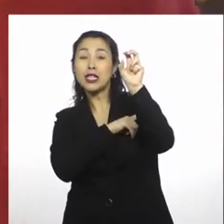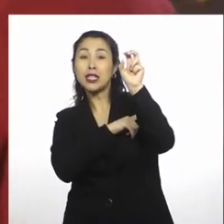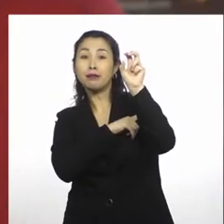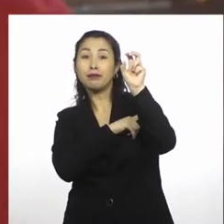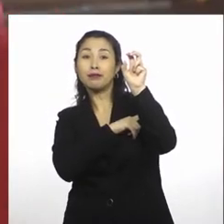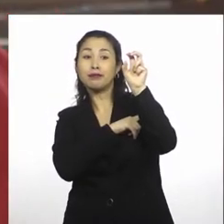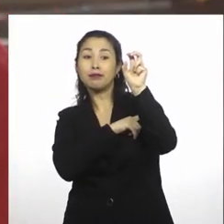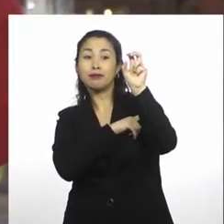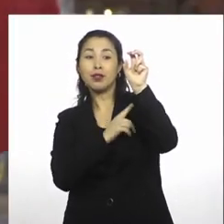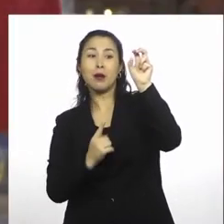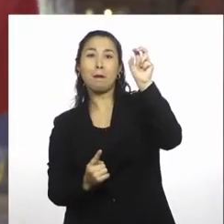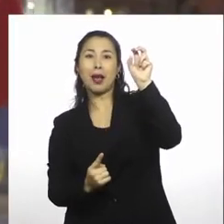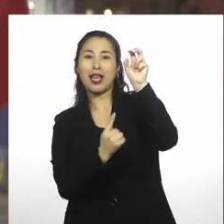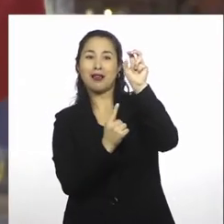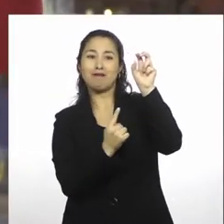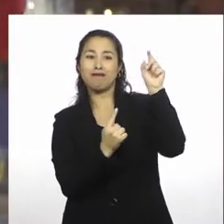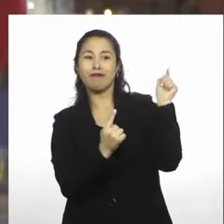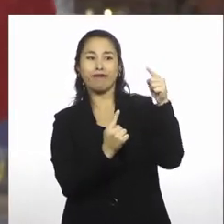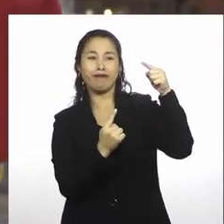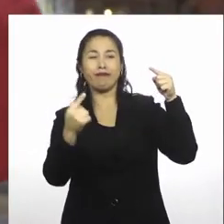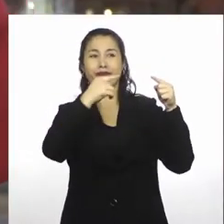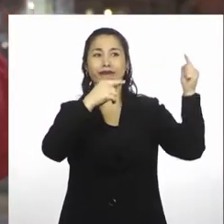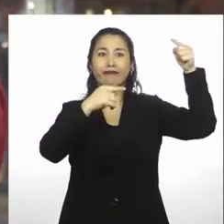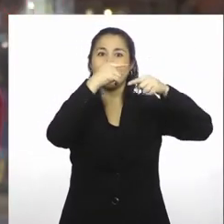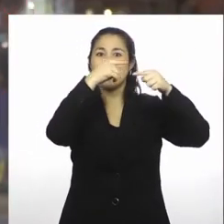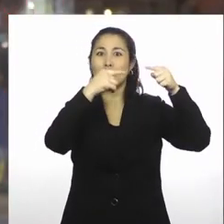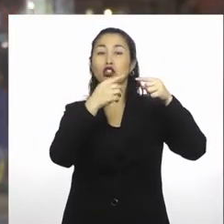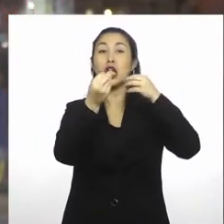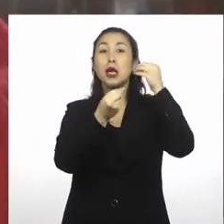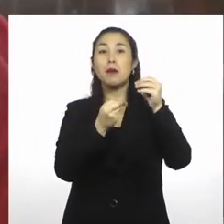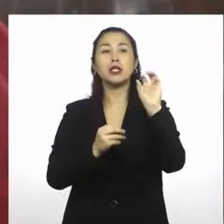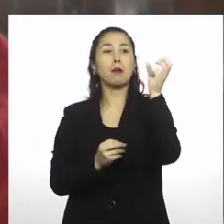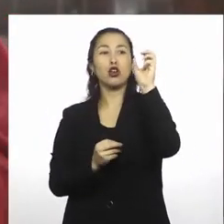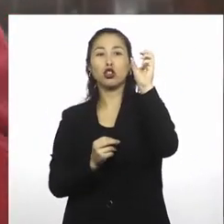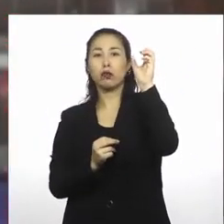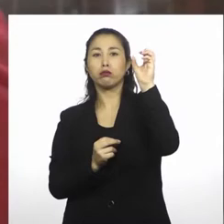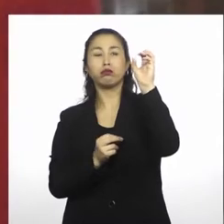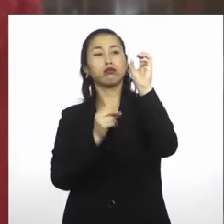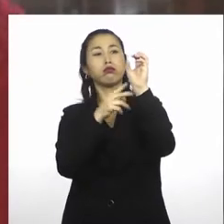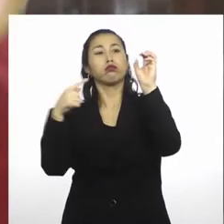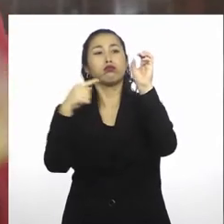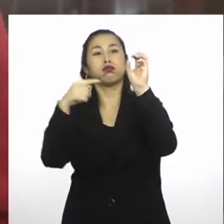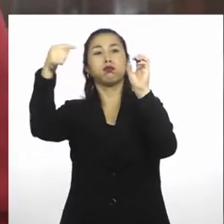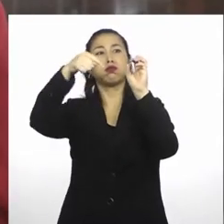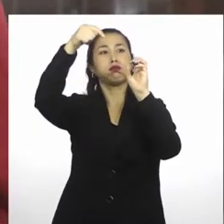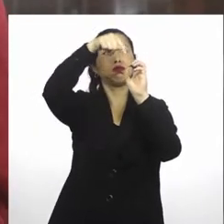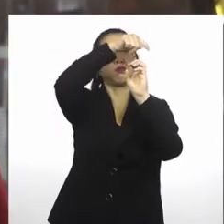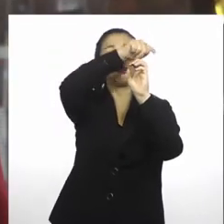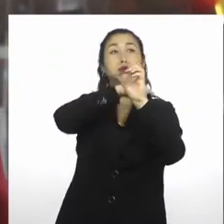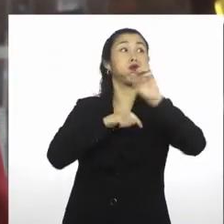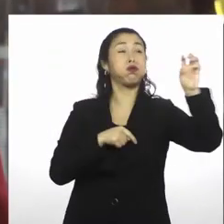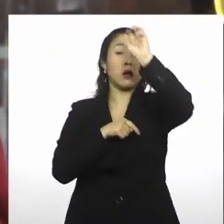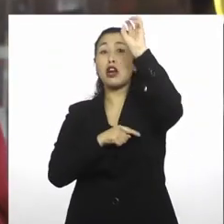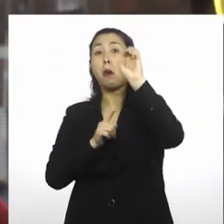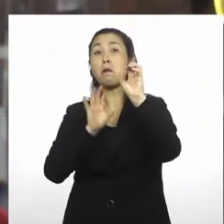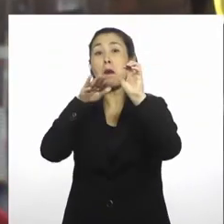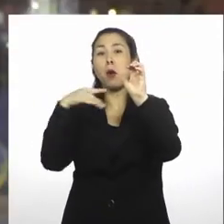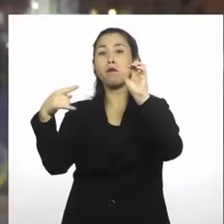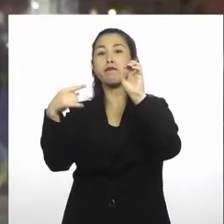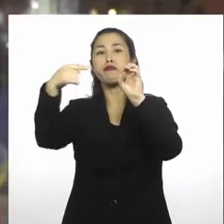en estas direcciones, siempre hacia el centro de la pelotita, lo que evita que salga disparada para cualquier